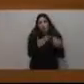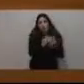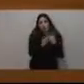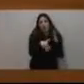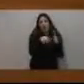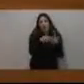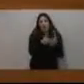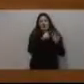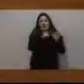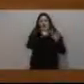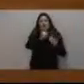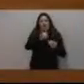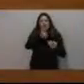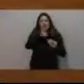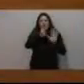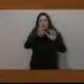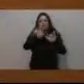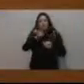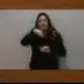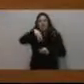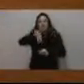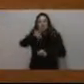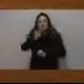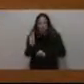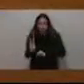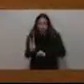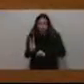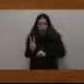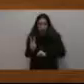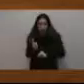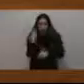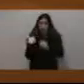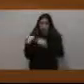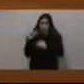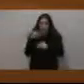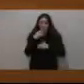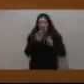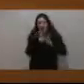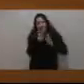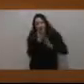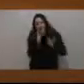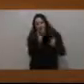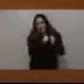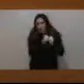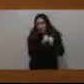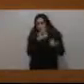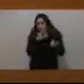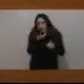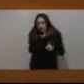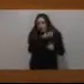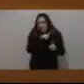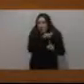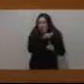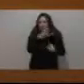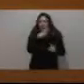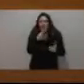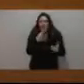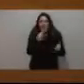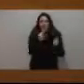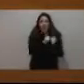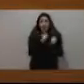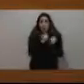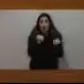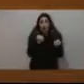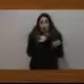.170 megavatios. Y en aquel momento, viendo la tendencia del carbón, por razones medioambientales, por propio agotamiento de la